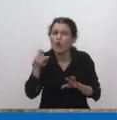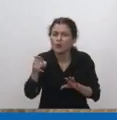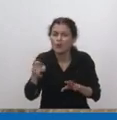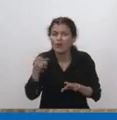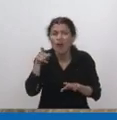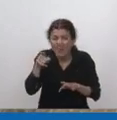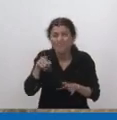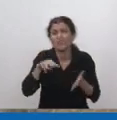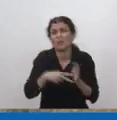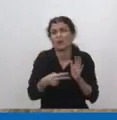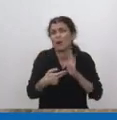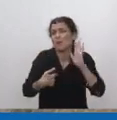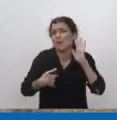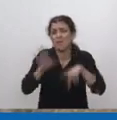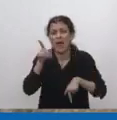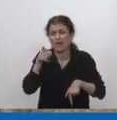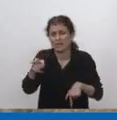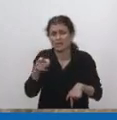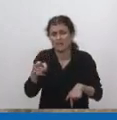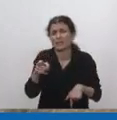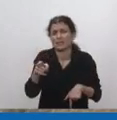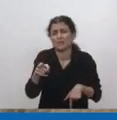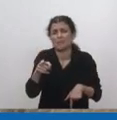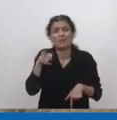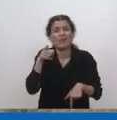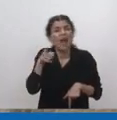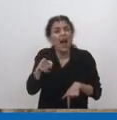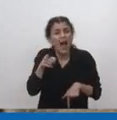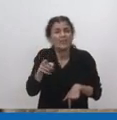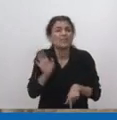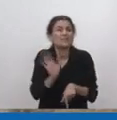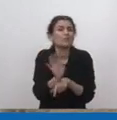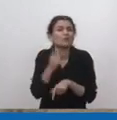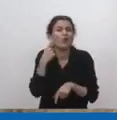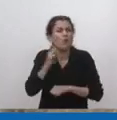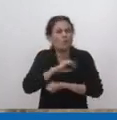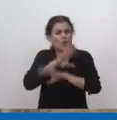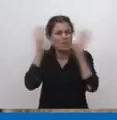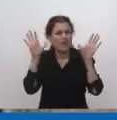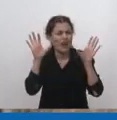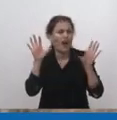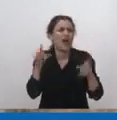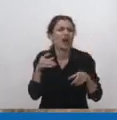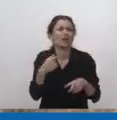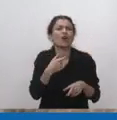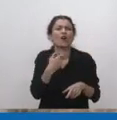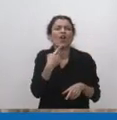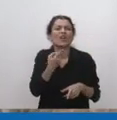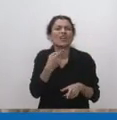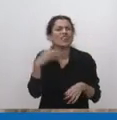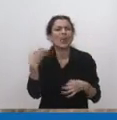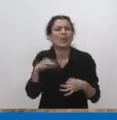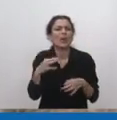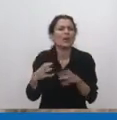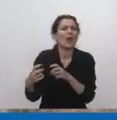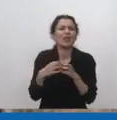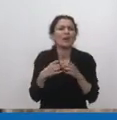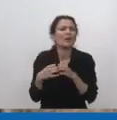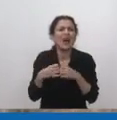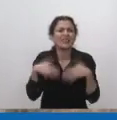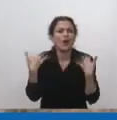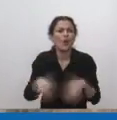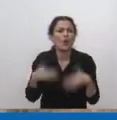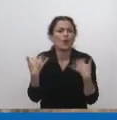índice que marca de manera urgente el tratamiento del